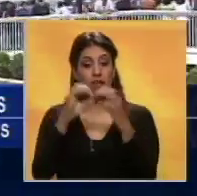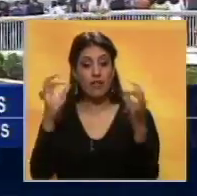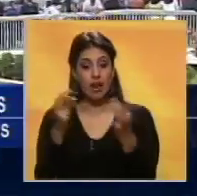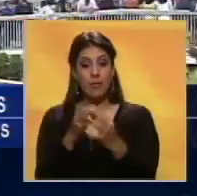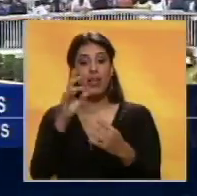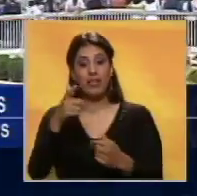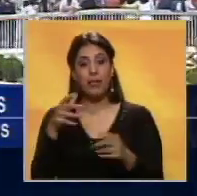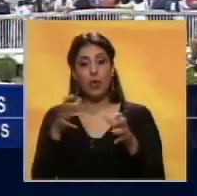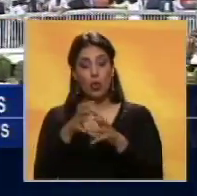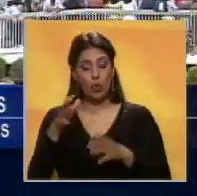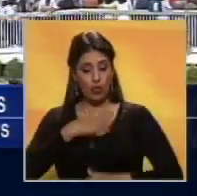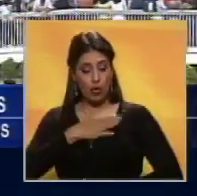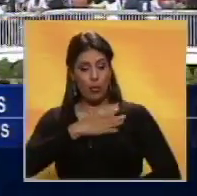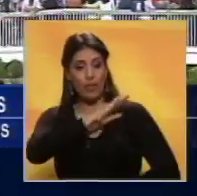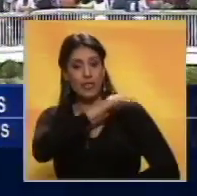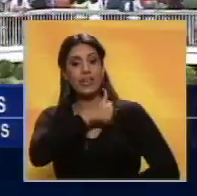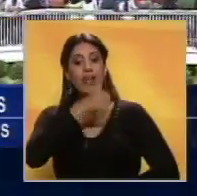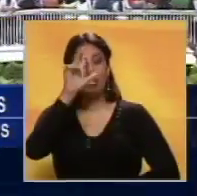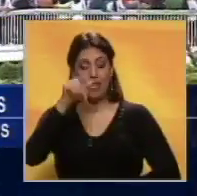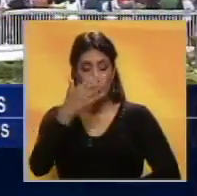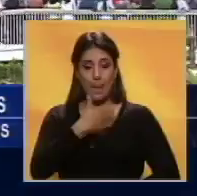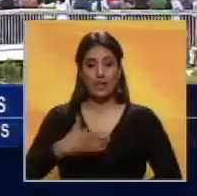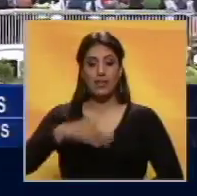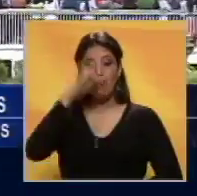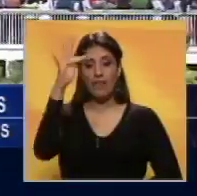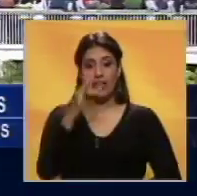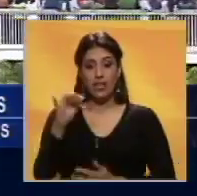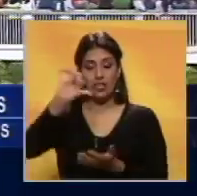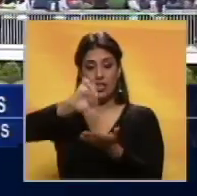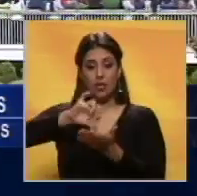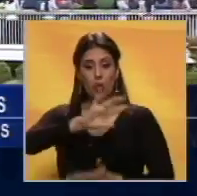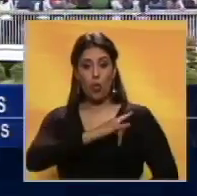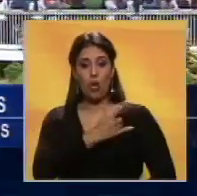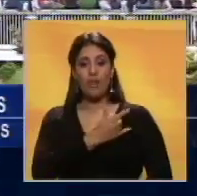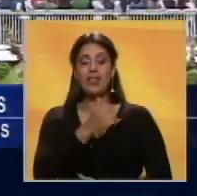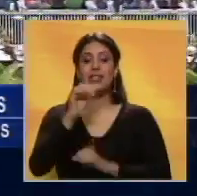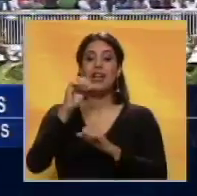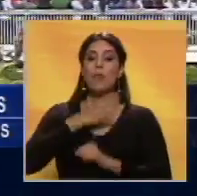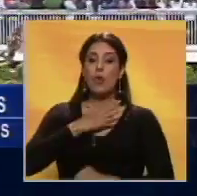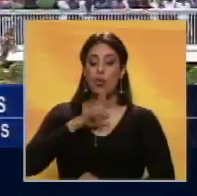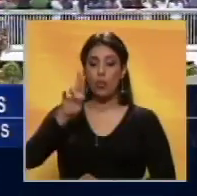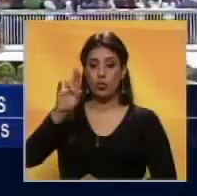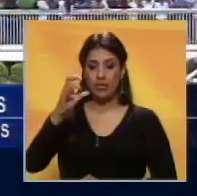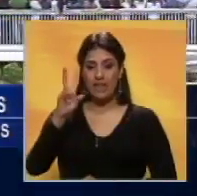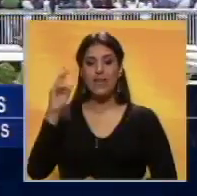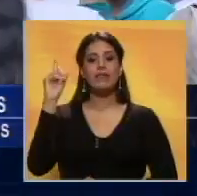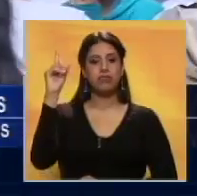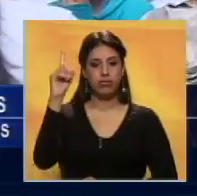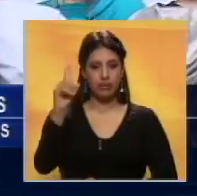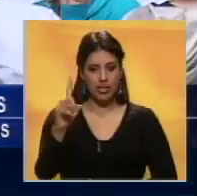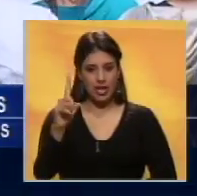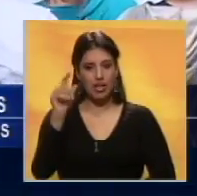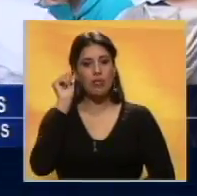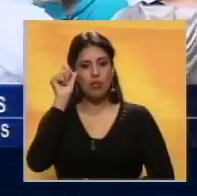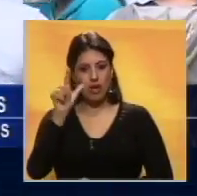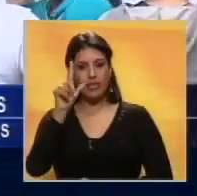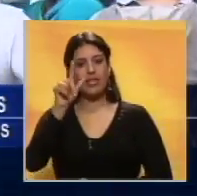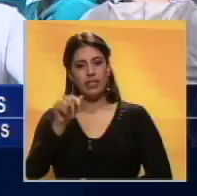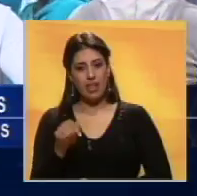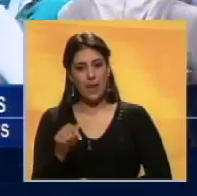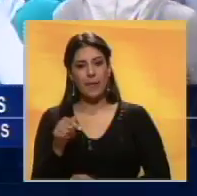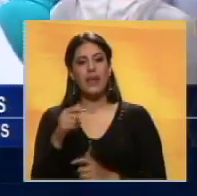dirigentes estudiantiles, entre ellas la presidenta de la Federación de Centros Universitarios de la FCU de la Universidad Central de Venezuela, Rafaela